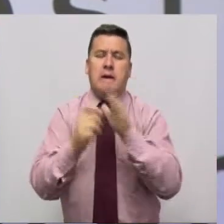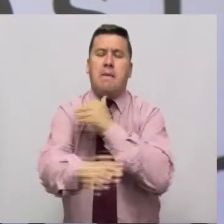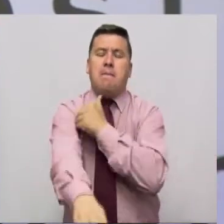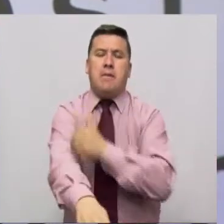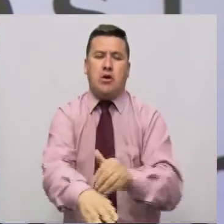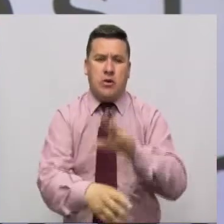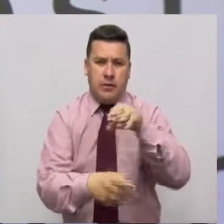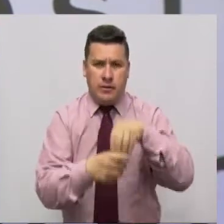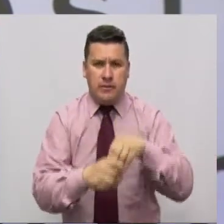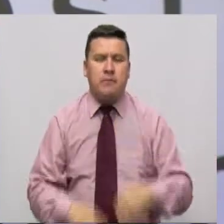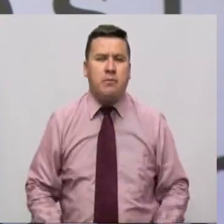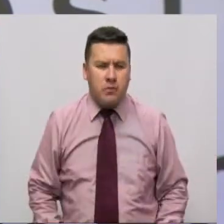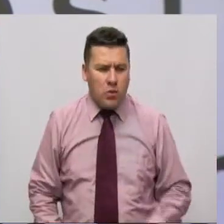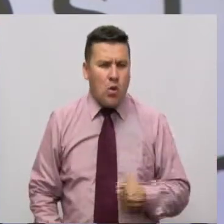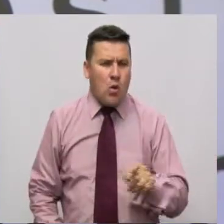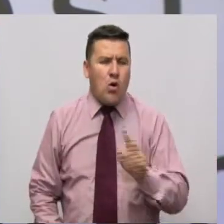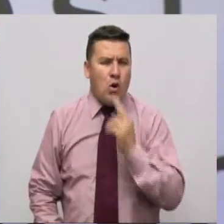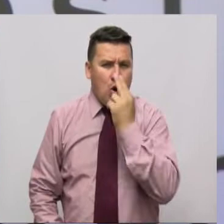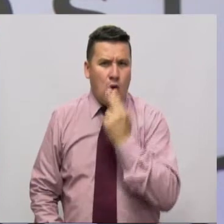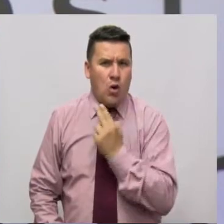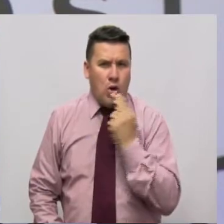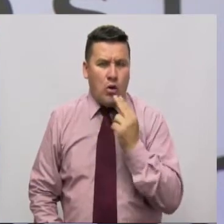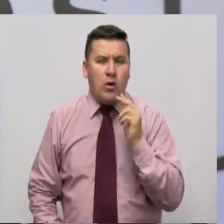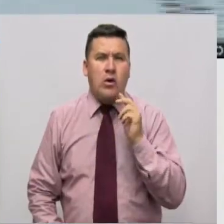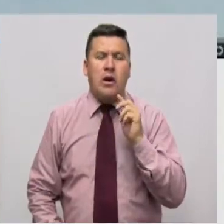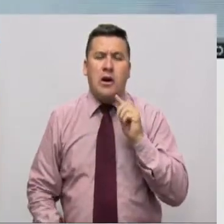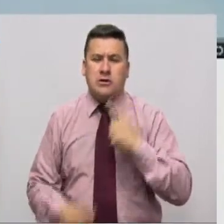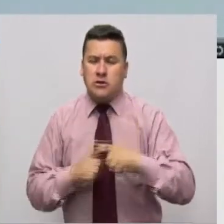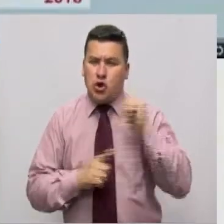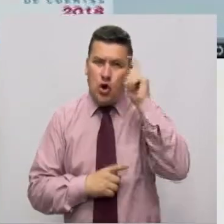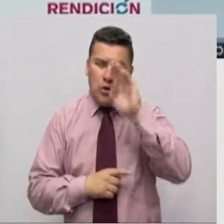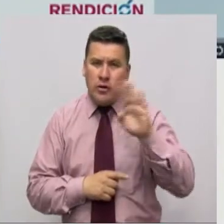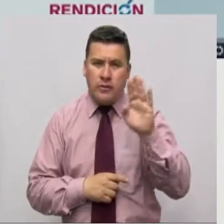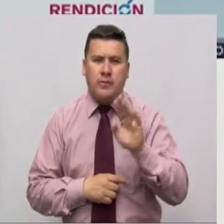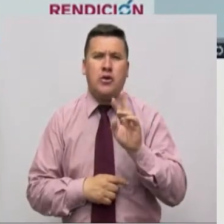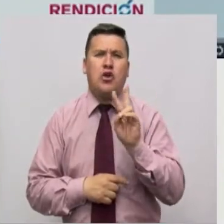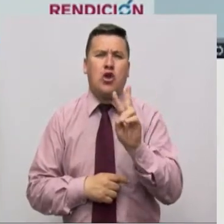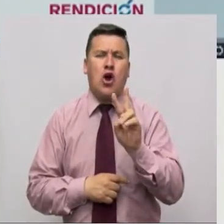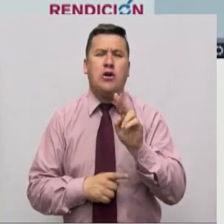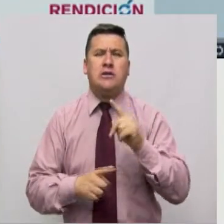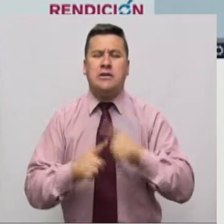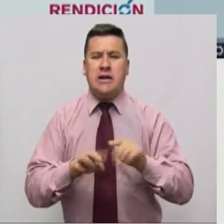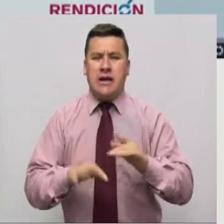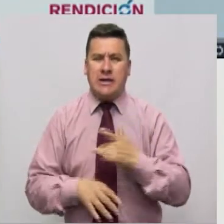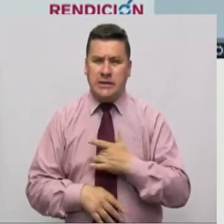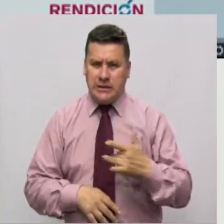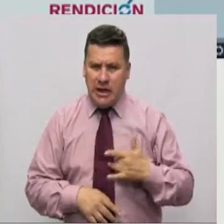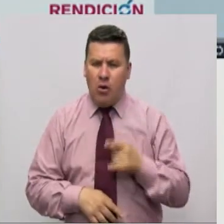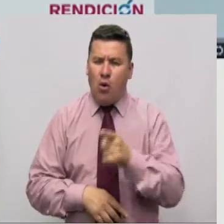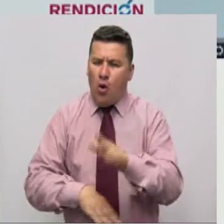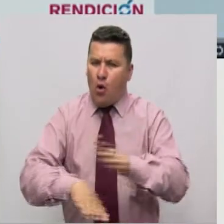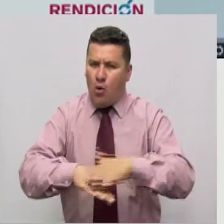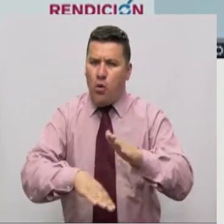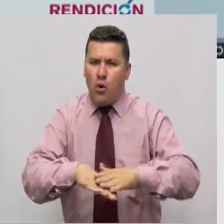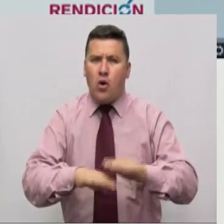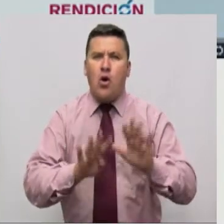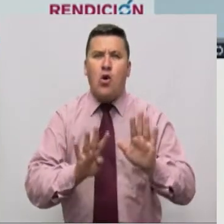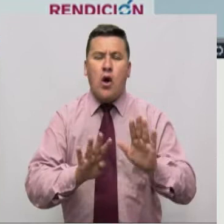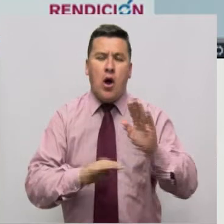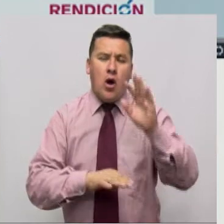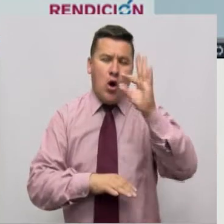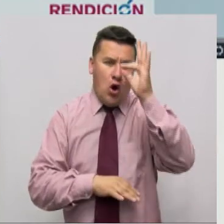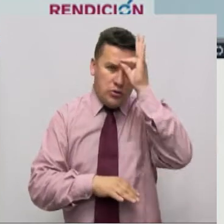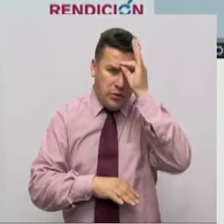millones de pesos. Se encuentran comprometidos un exgobernador, 2 exsecretarios de salud, así como